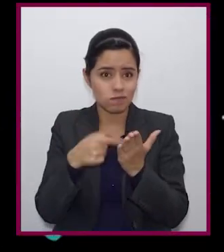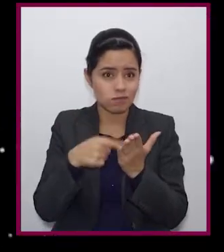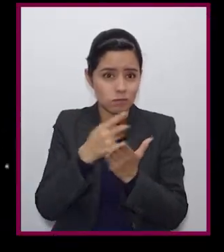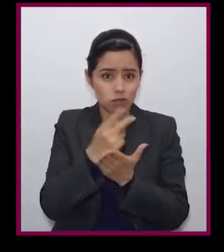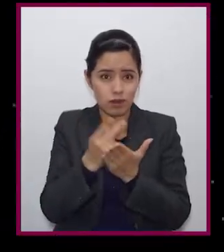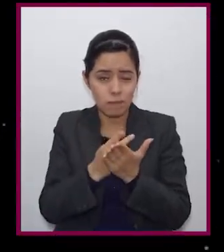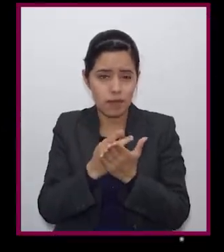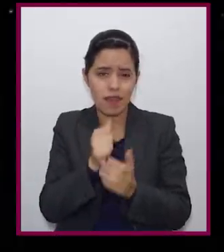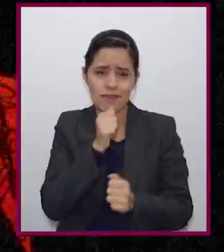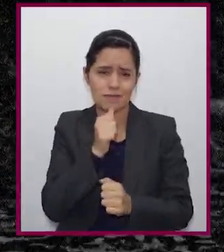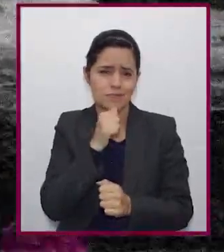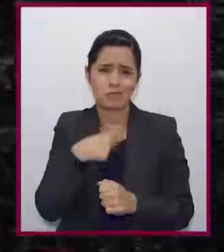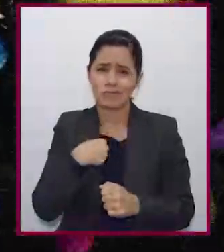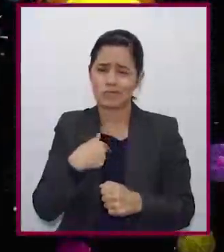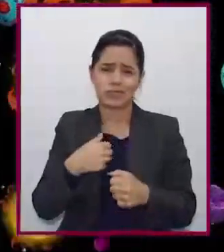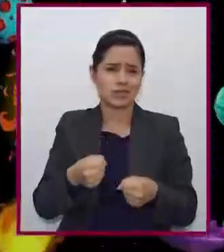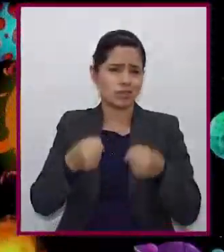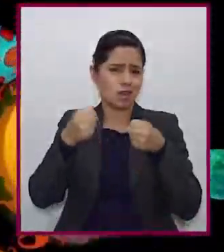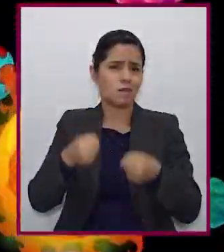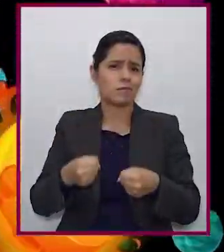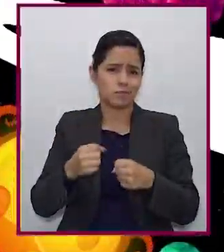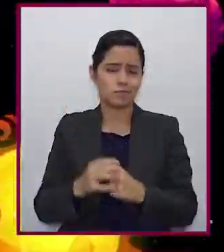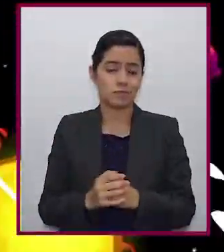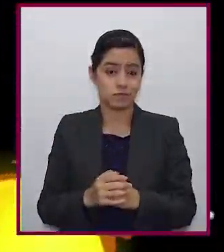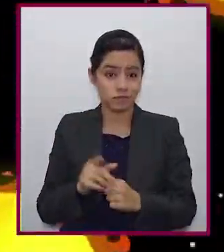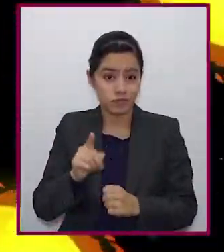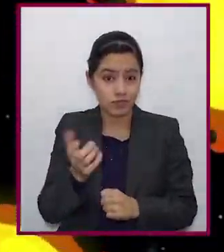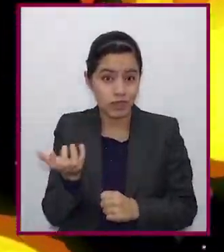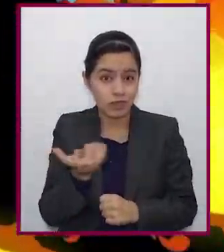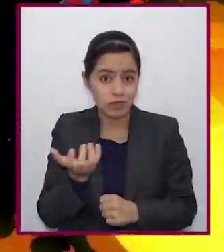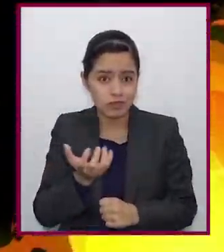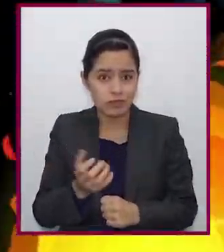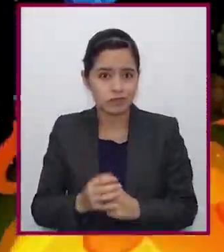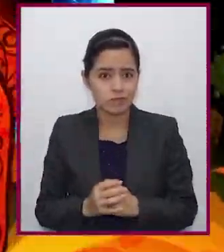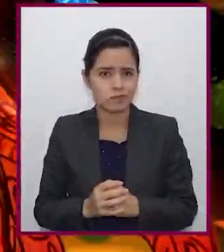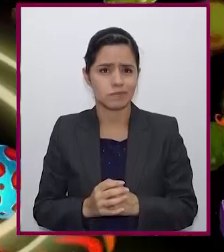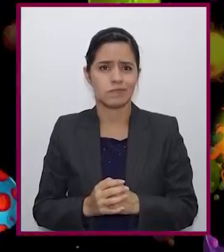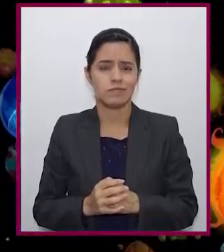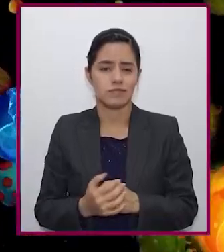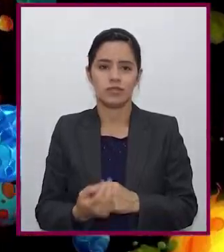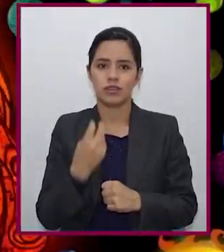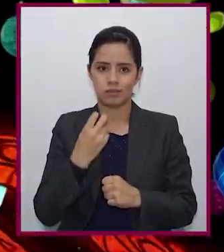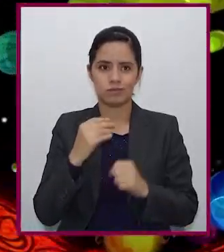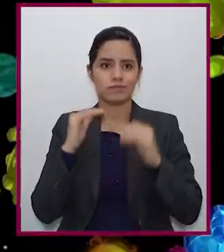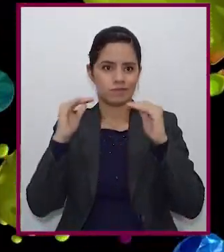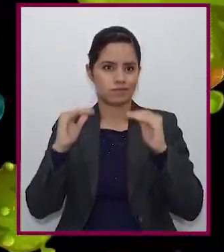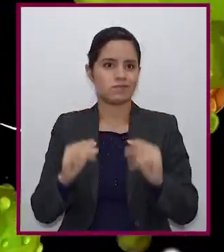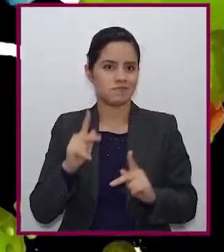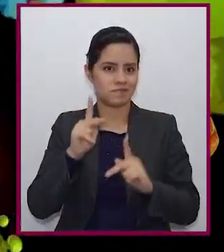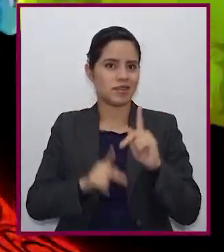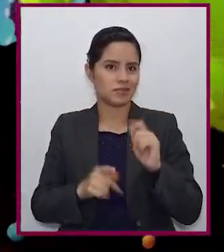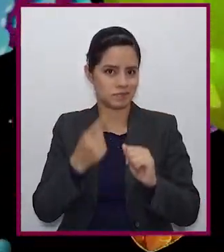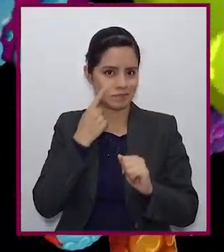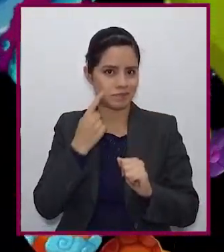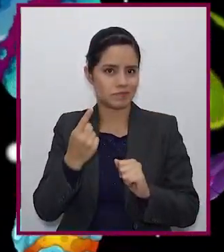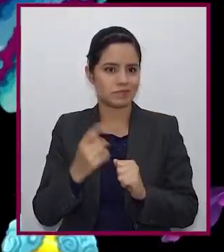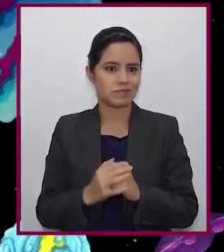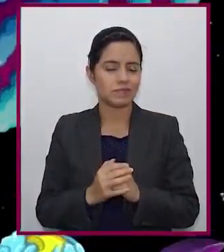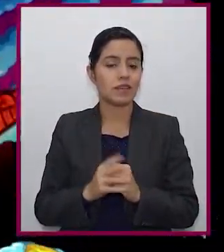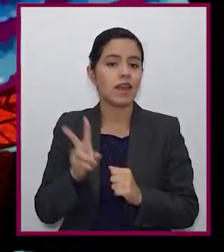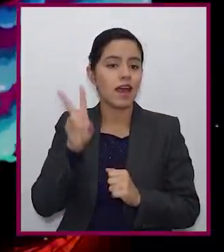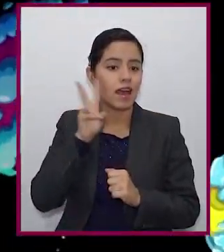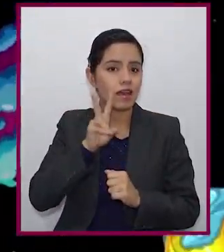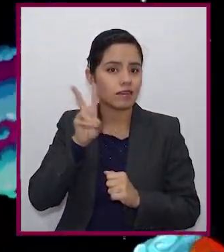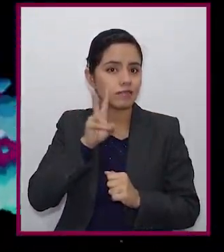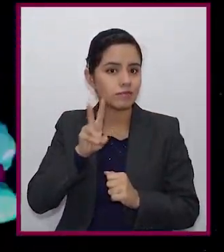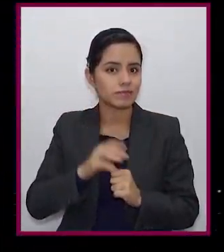libro de programación. ¿Que sí lo han hecho? ¿Que de eso se trata la siguiente sección?